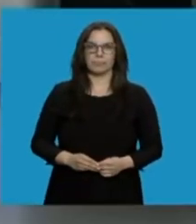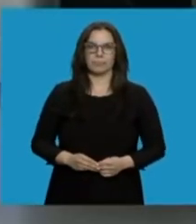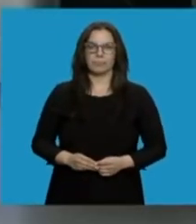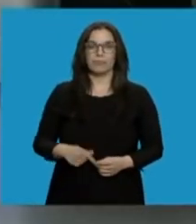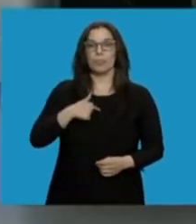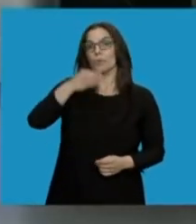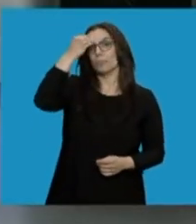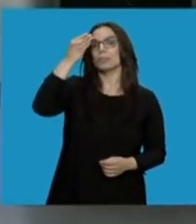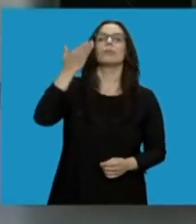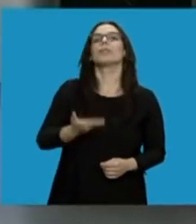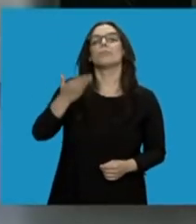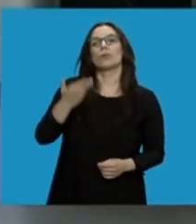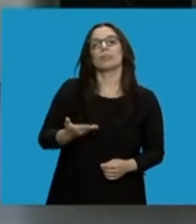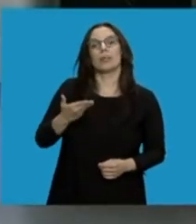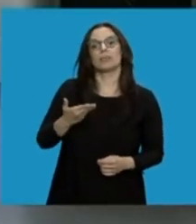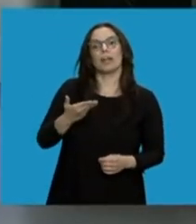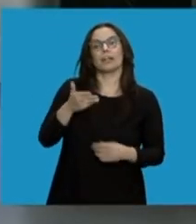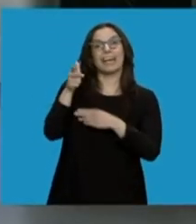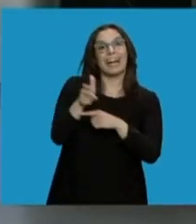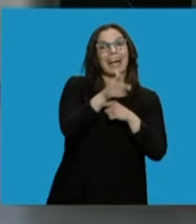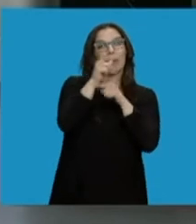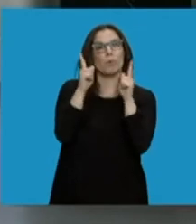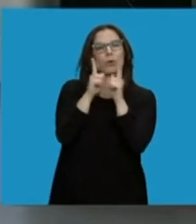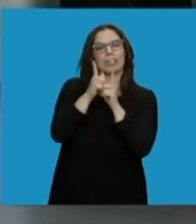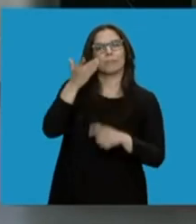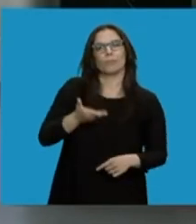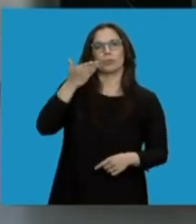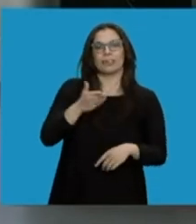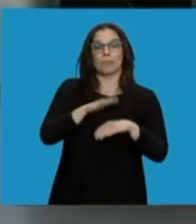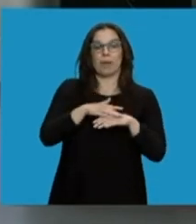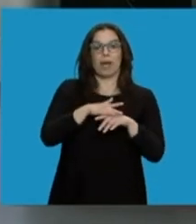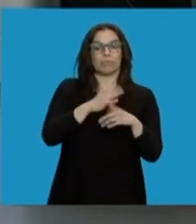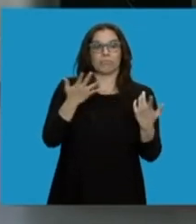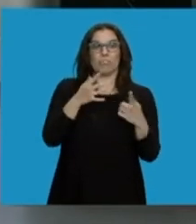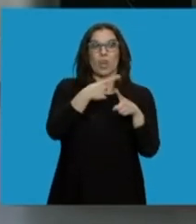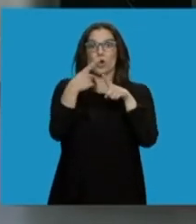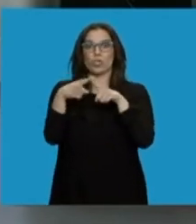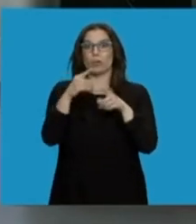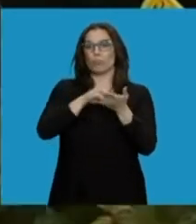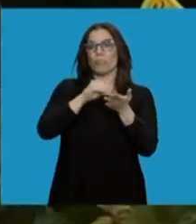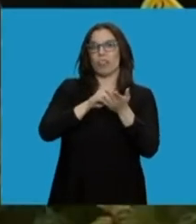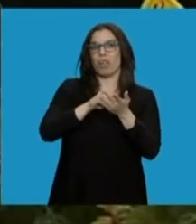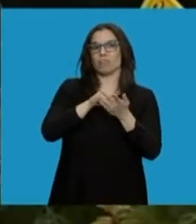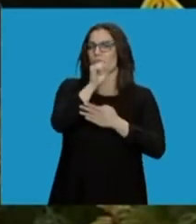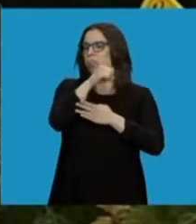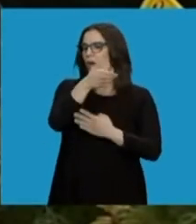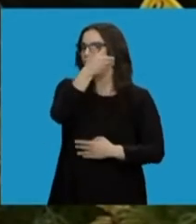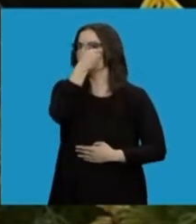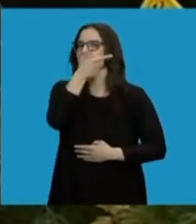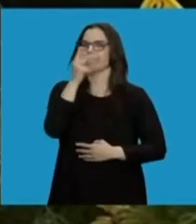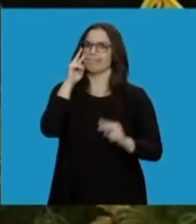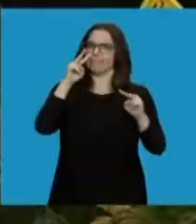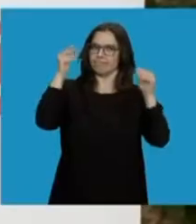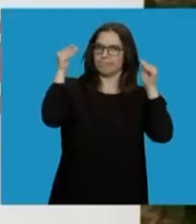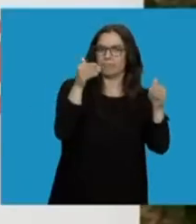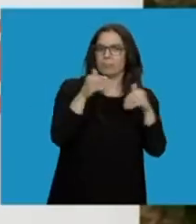Yo creo que es importante hacer este tipo de reportajes, sobre todo por dar visibilidad a cosas que no queremos mirar. Las víctimas de accidentes de tráfico en todas